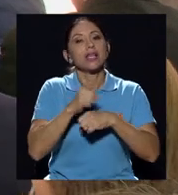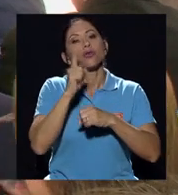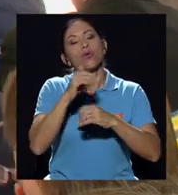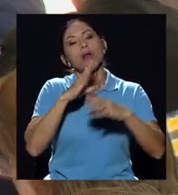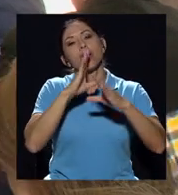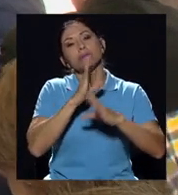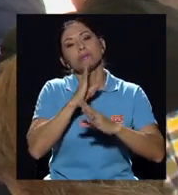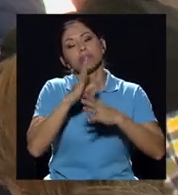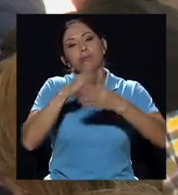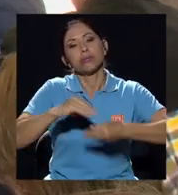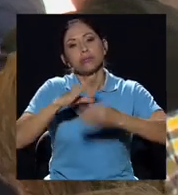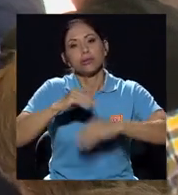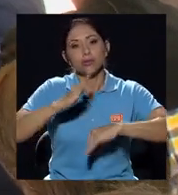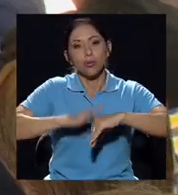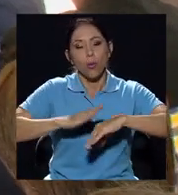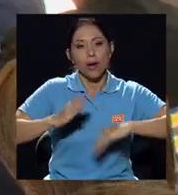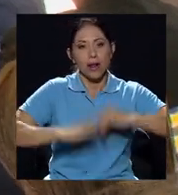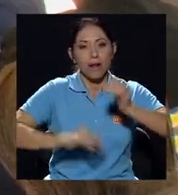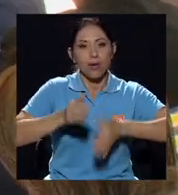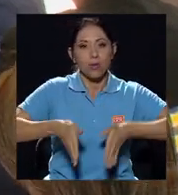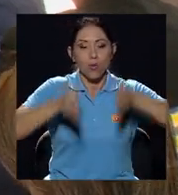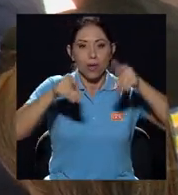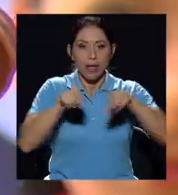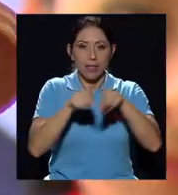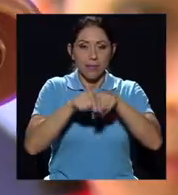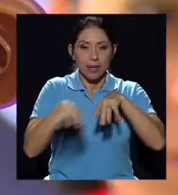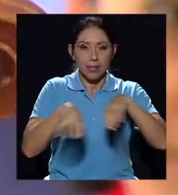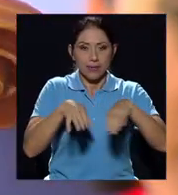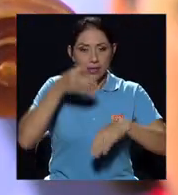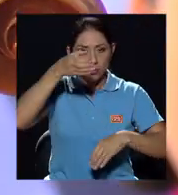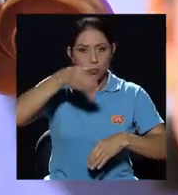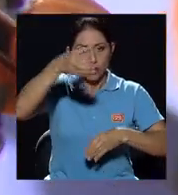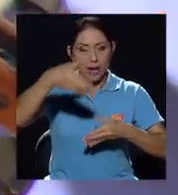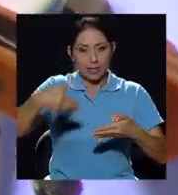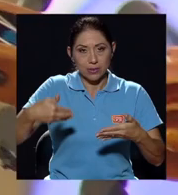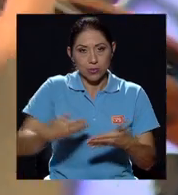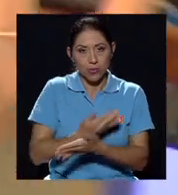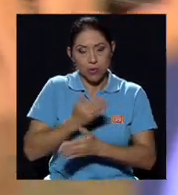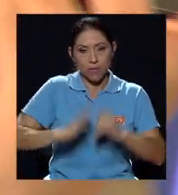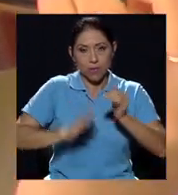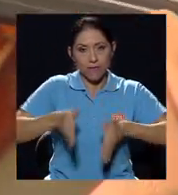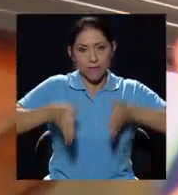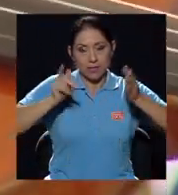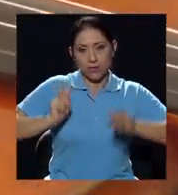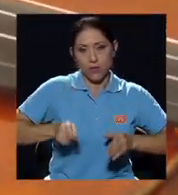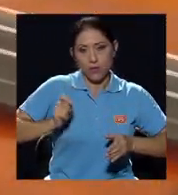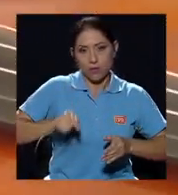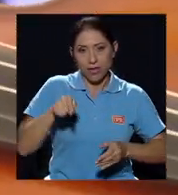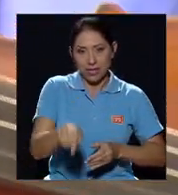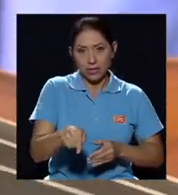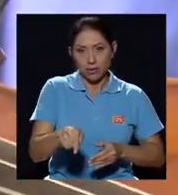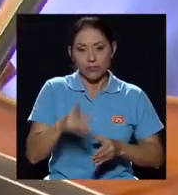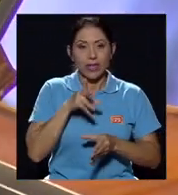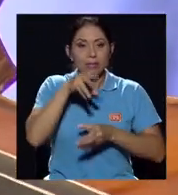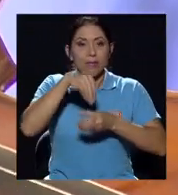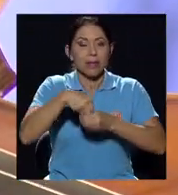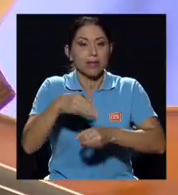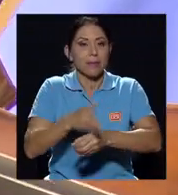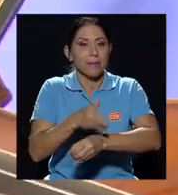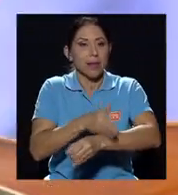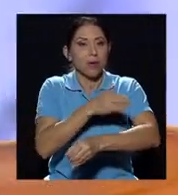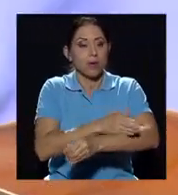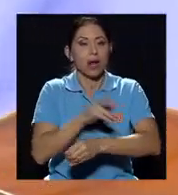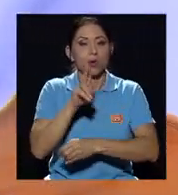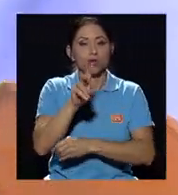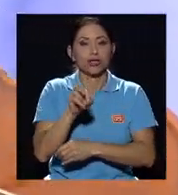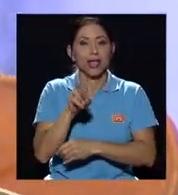facultad y hubo actividades culturales. El nuevo edificio de la Facultad de Derecho es parte del proyecto de mejora de la UCR en sus